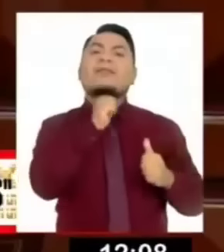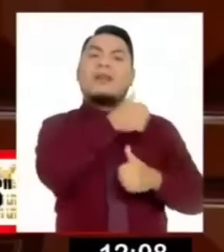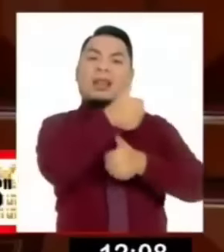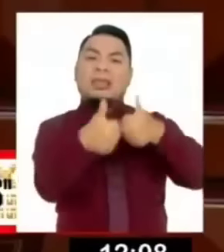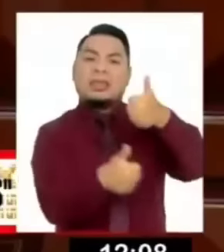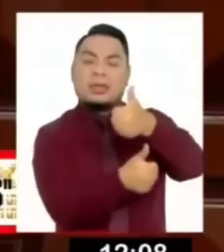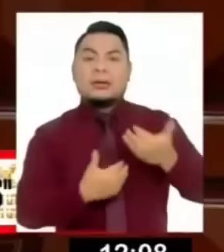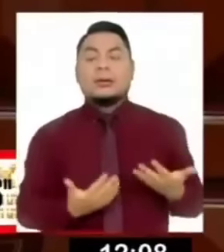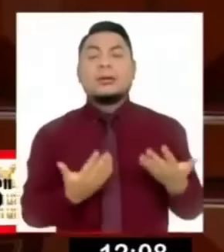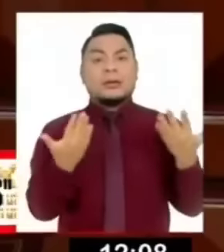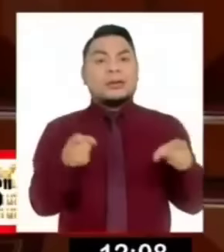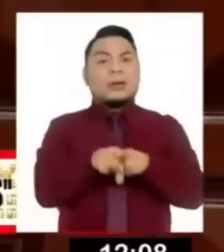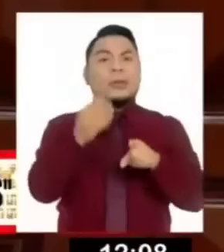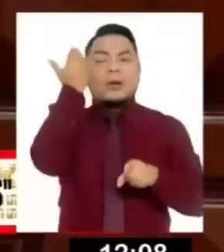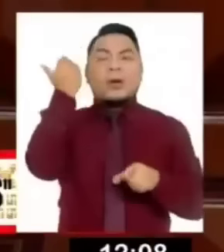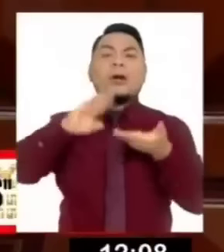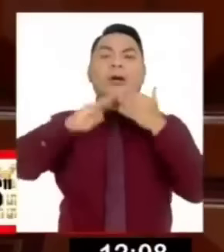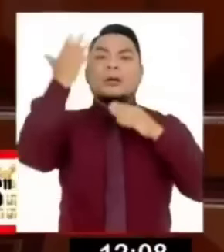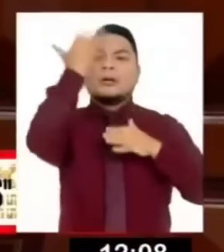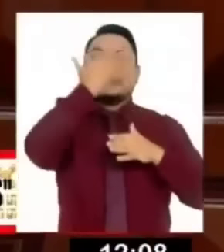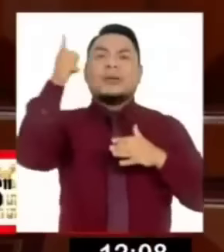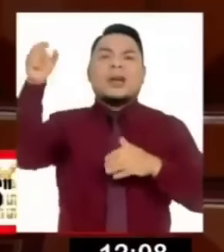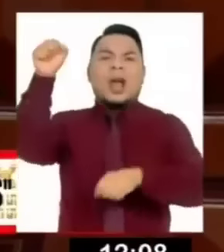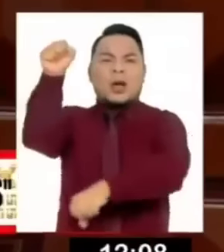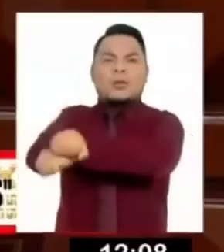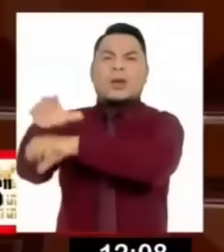antigua comunidad afroperuana traída a la fuerza,